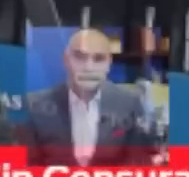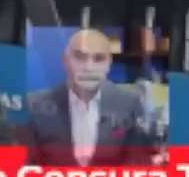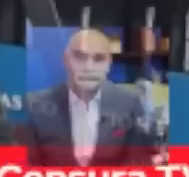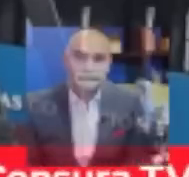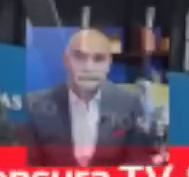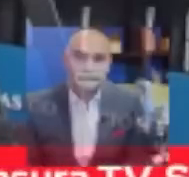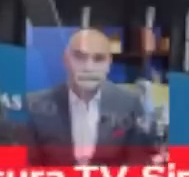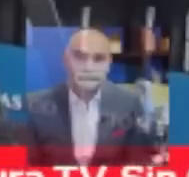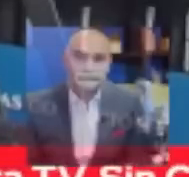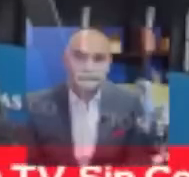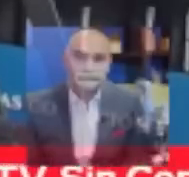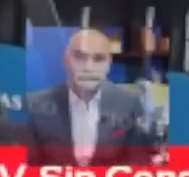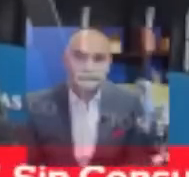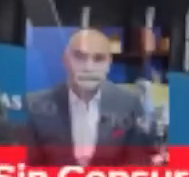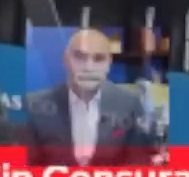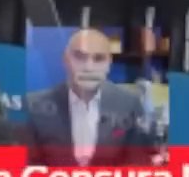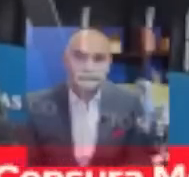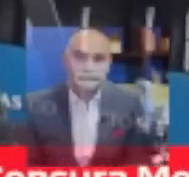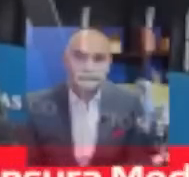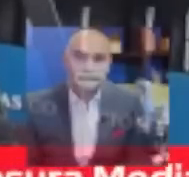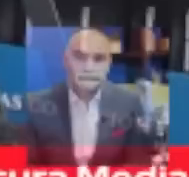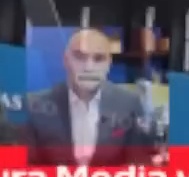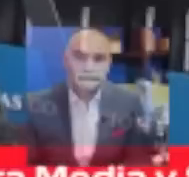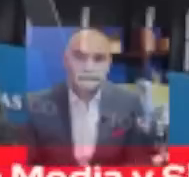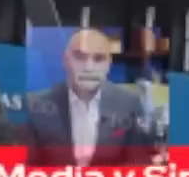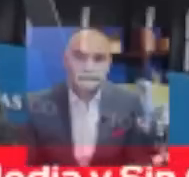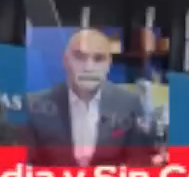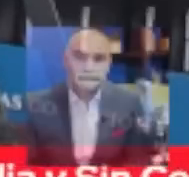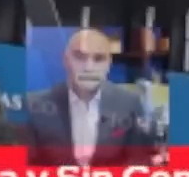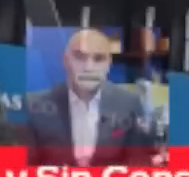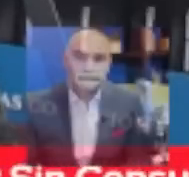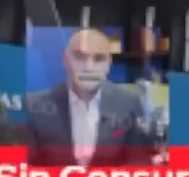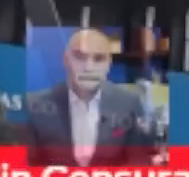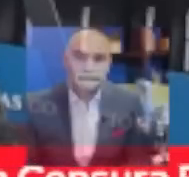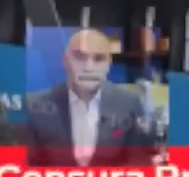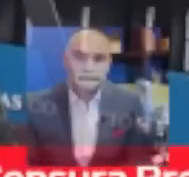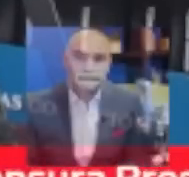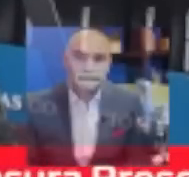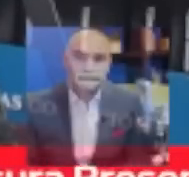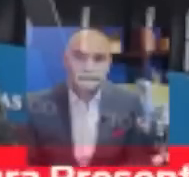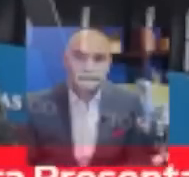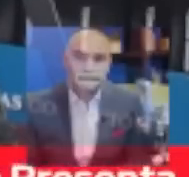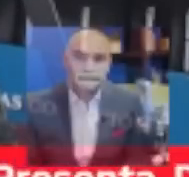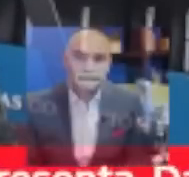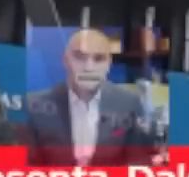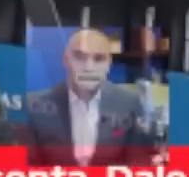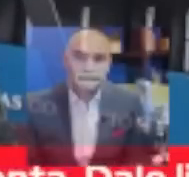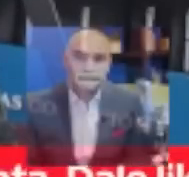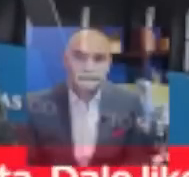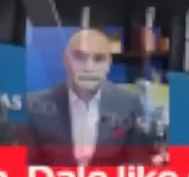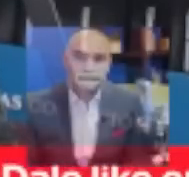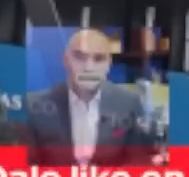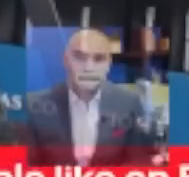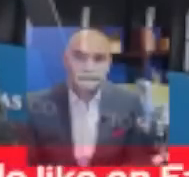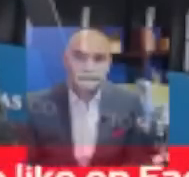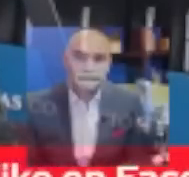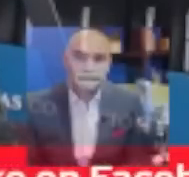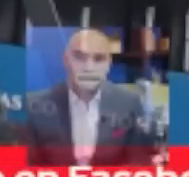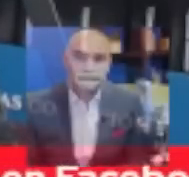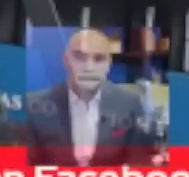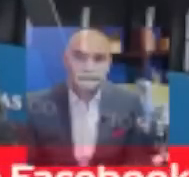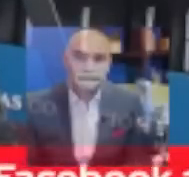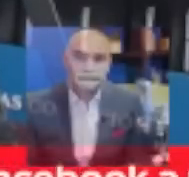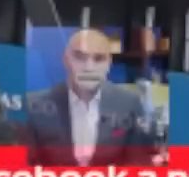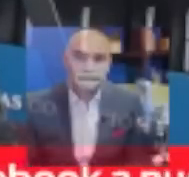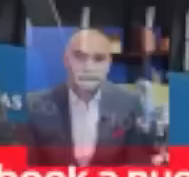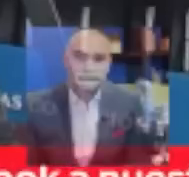está tu hundiendo y tundiendo con datos duros y tundiendo con información con contratos estos personajes son los